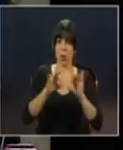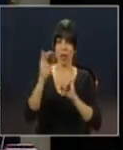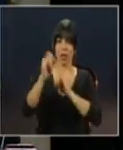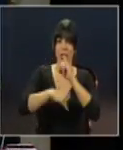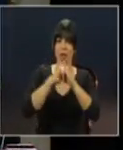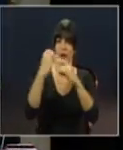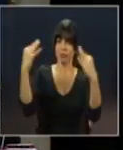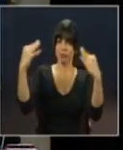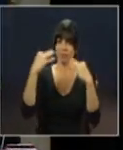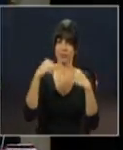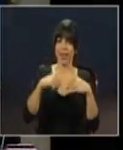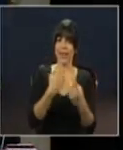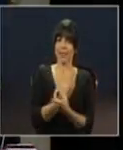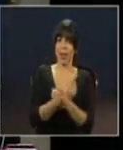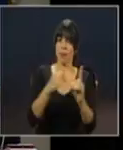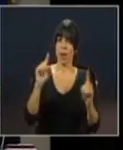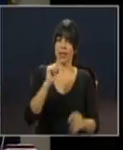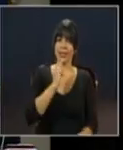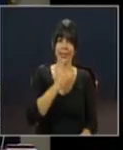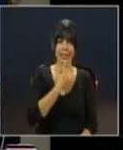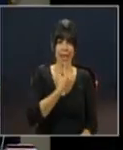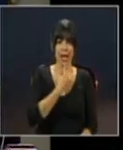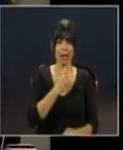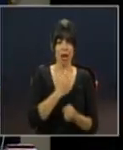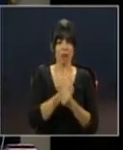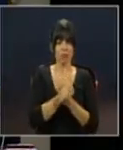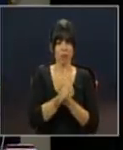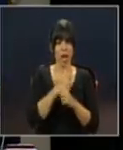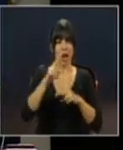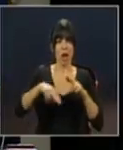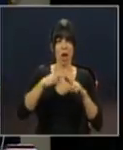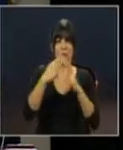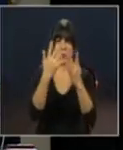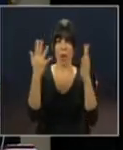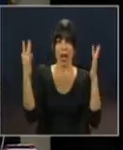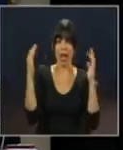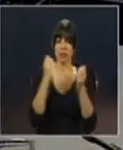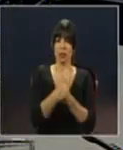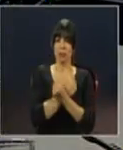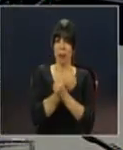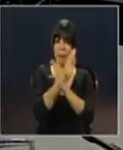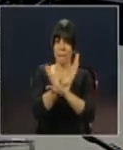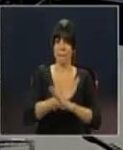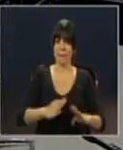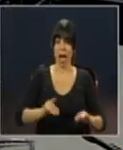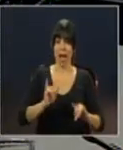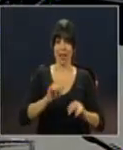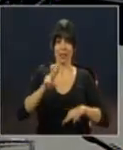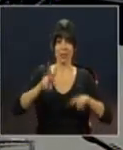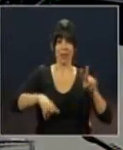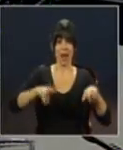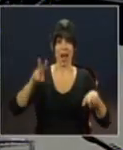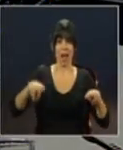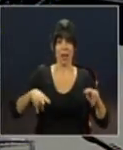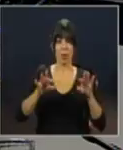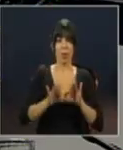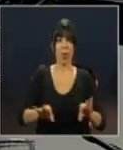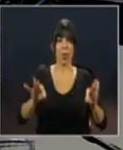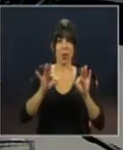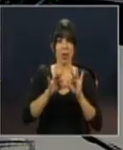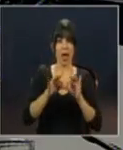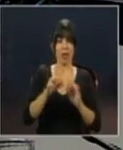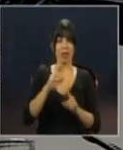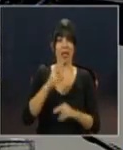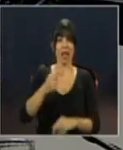internacional como una democracia seria, amante de la naturaleza y de la paz. Este bagaje fue determinante en el fallo